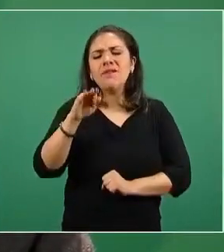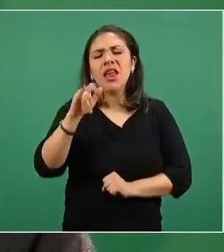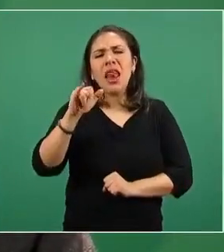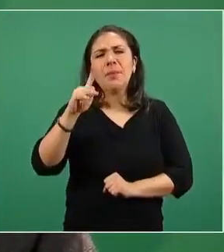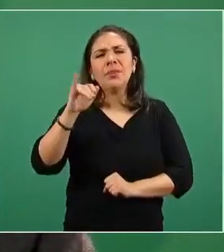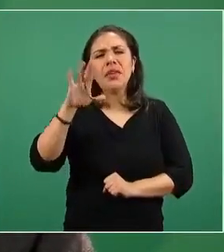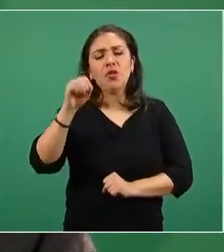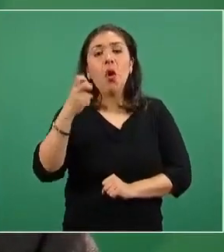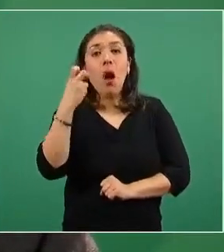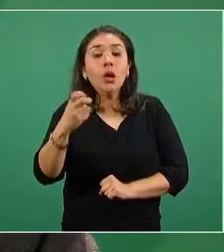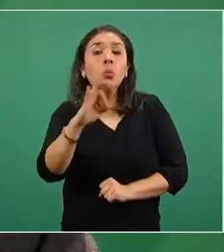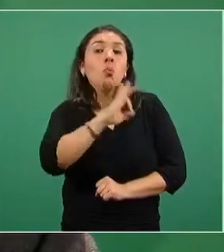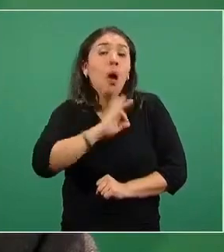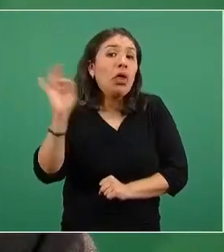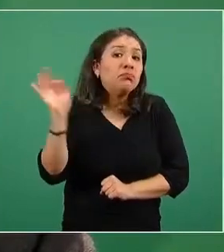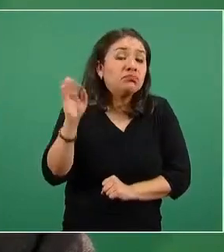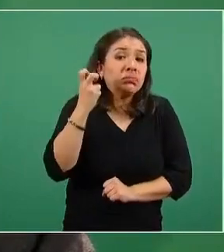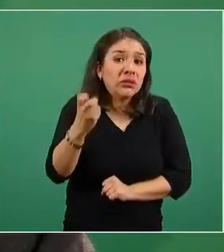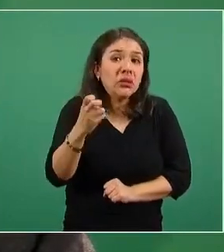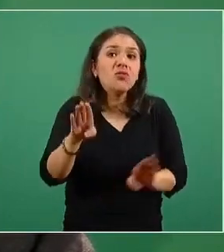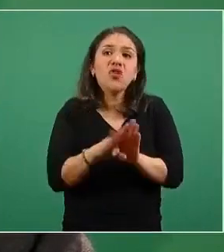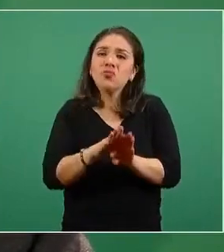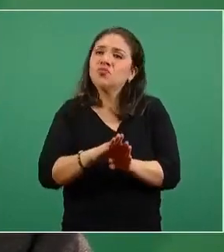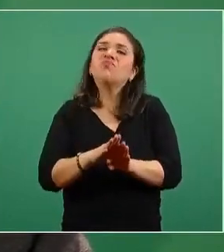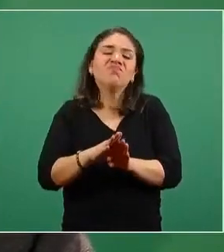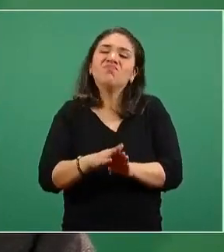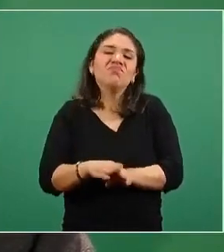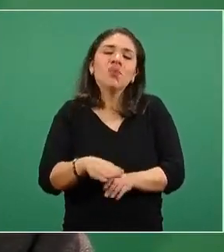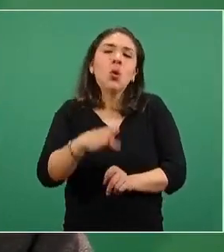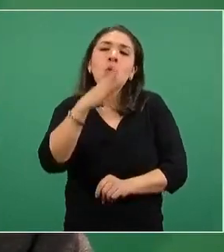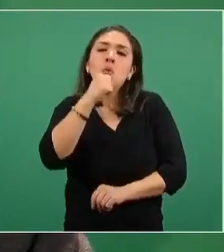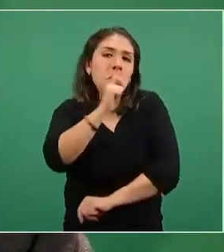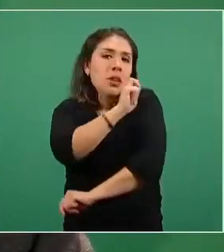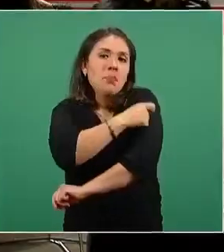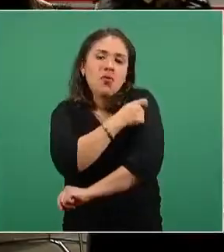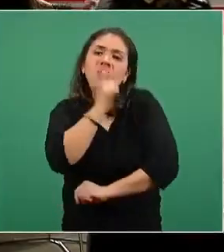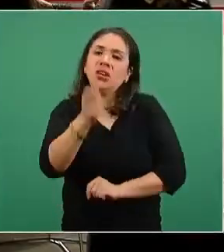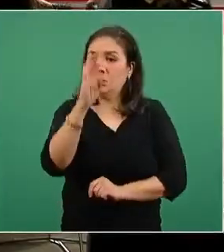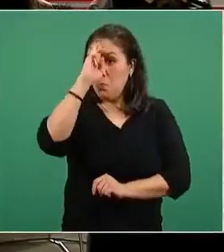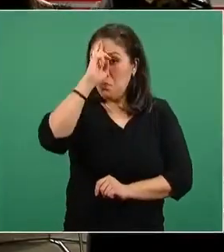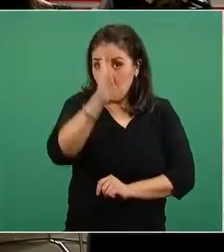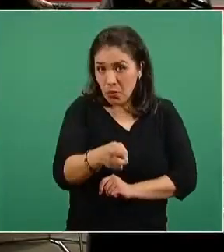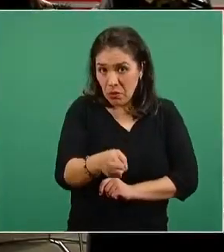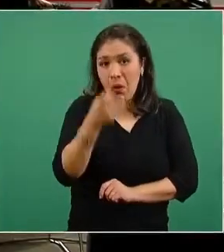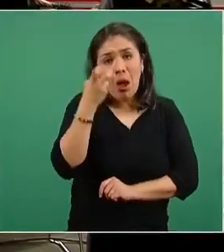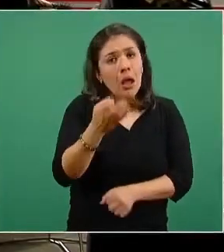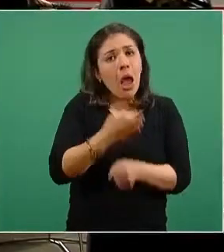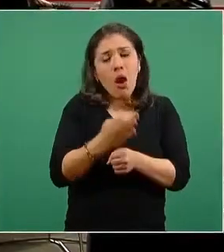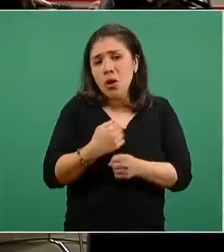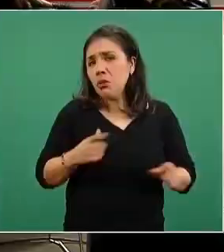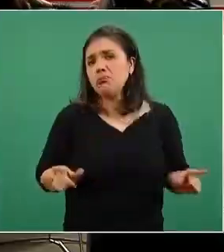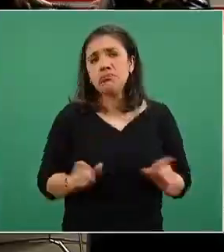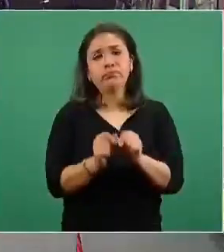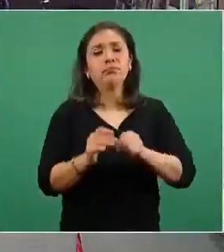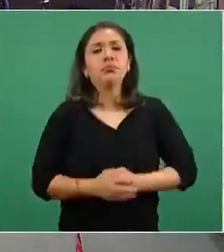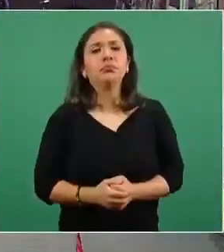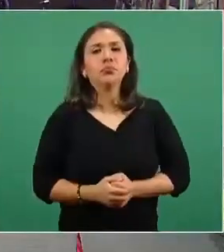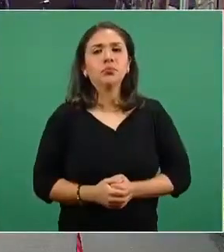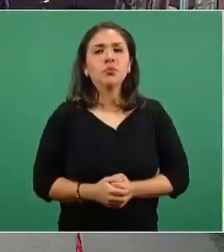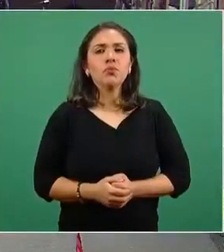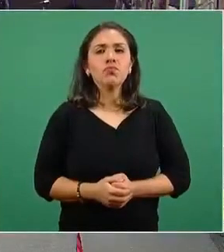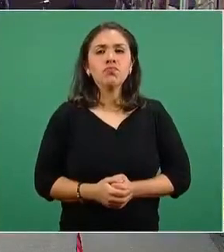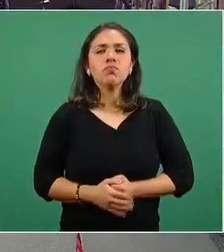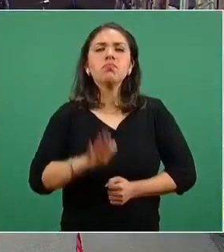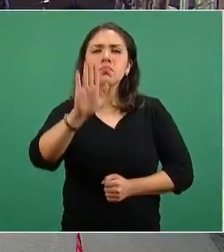puede ser una indicación completamente prohibitiva de uso de esta vacuna. Pero eso es lo que tenemos hasta ahorita. Nada más en la precisión de